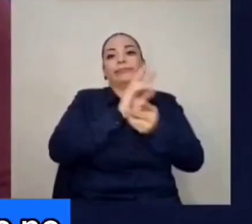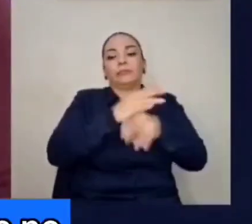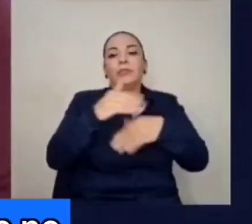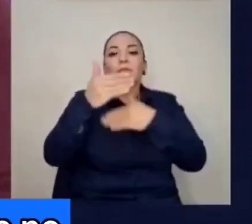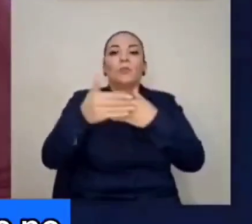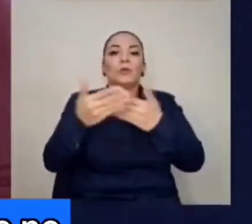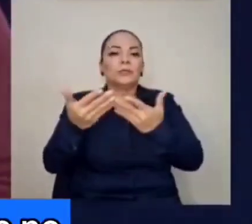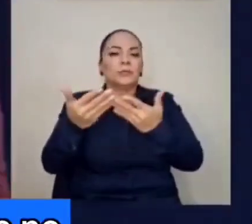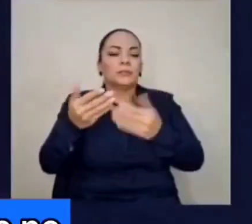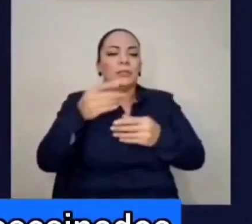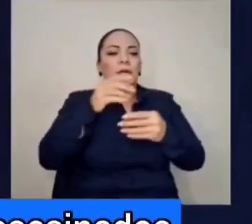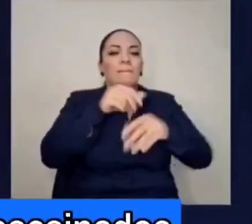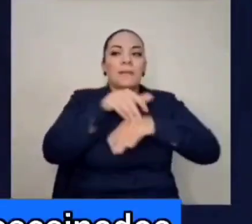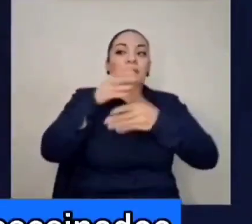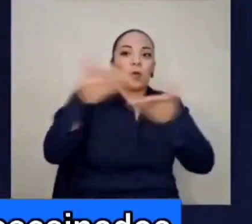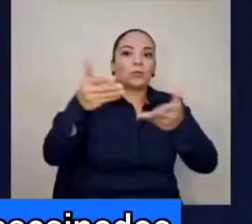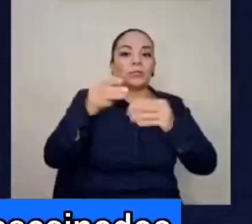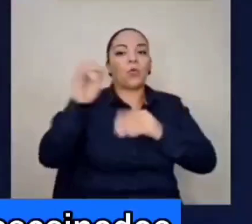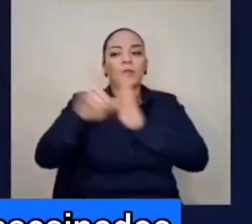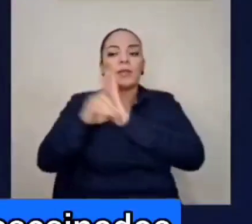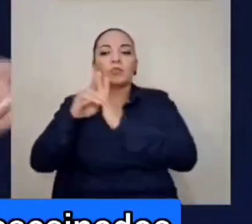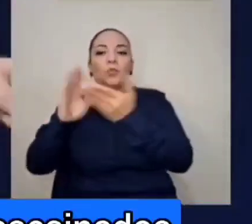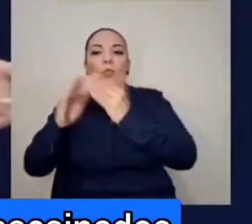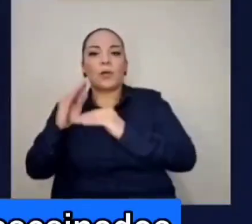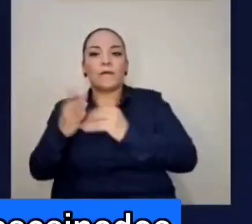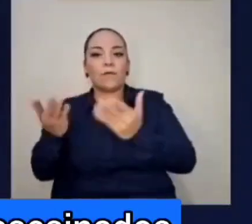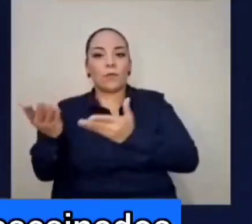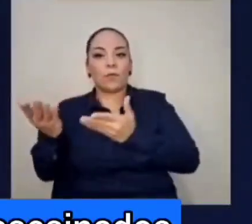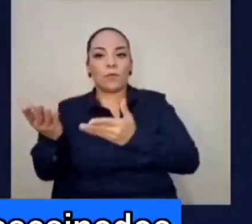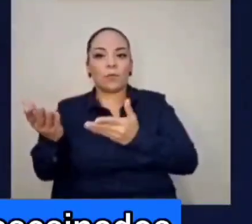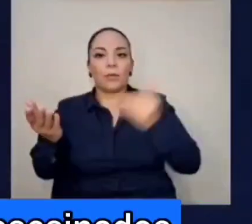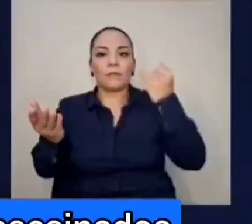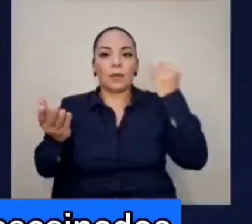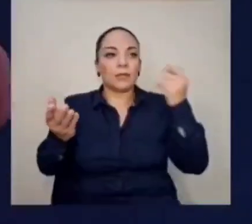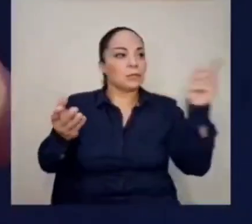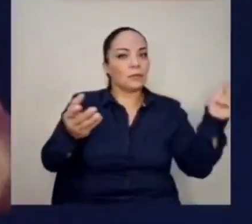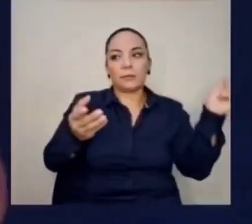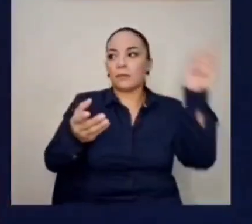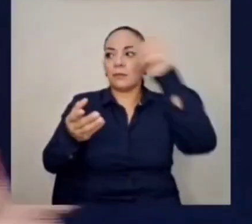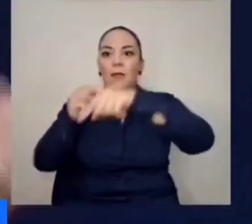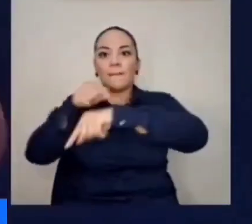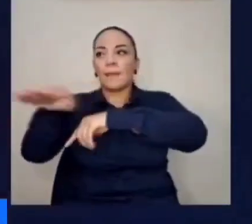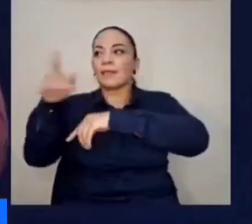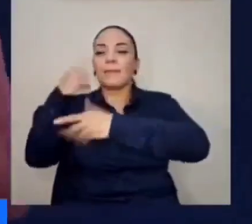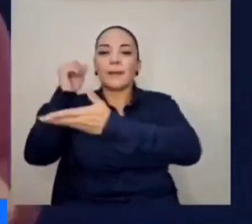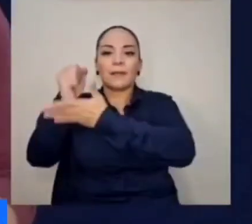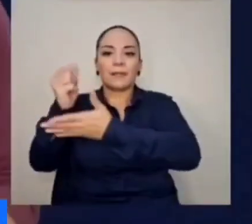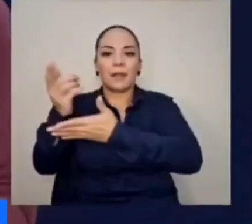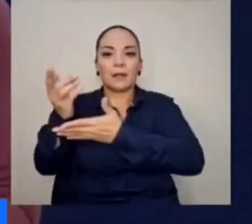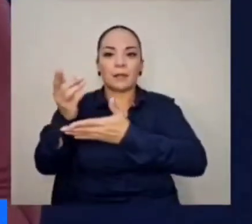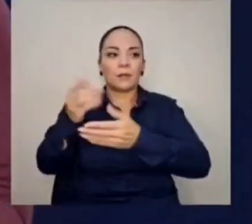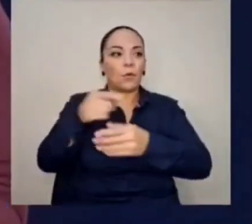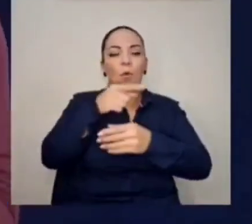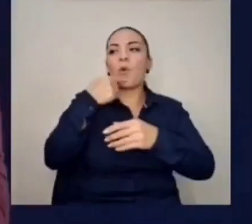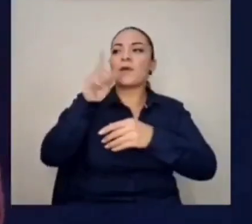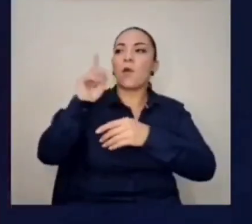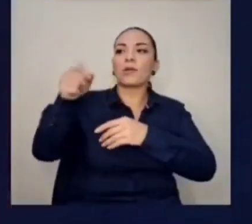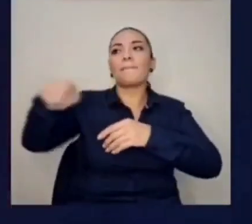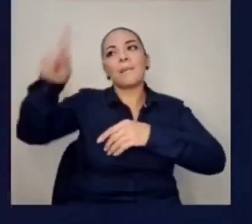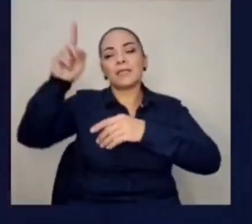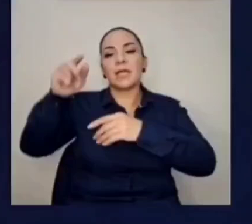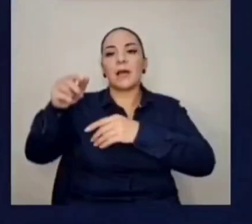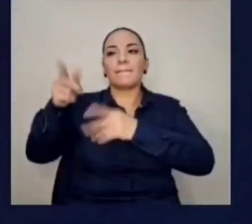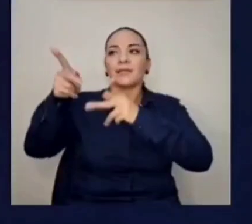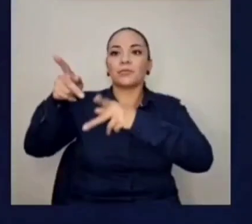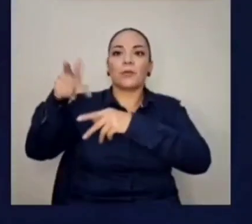contrapone el derecho al pueblo de no estar recibiendo órdenes de ese preso de ser asesinados? ¿O de que un sicario vaya y los mate? ¿O de que vayan a